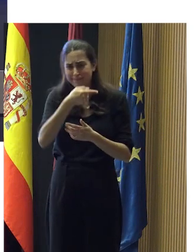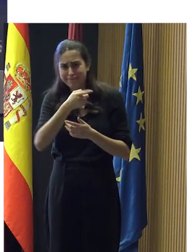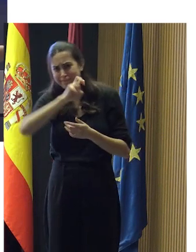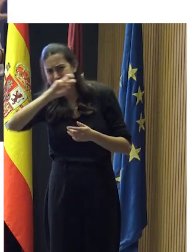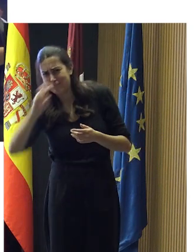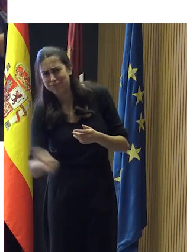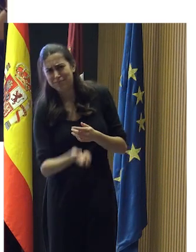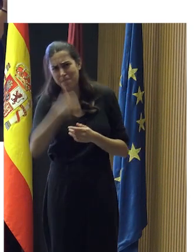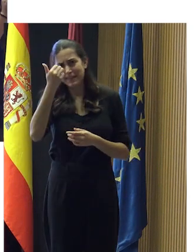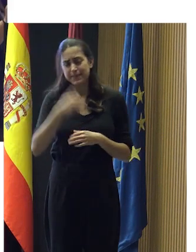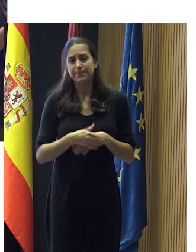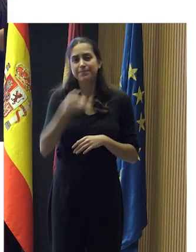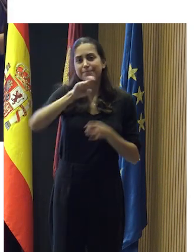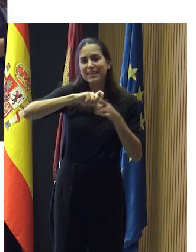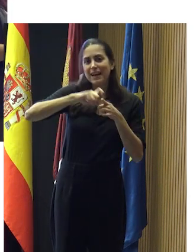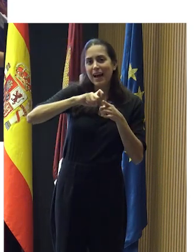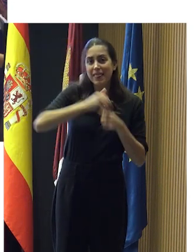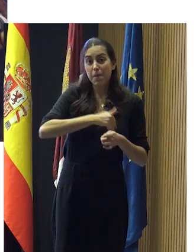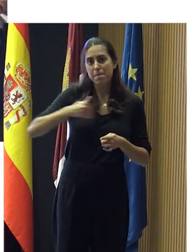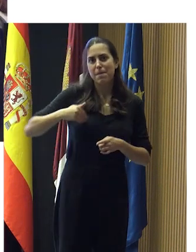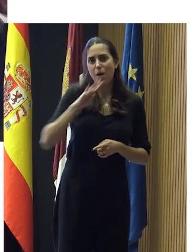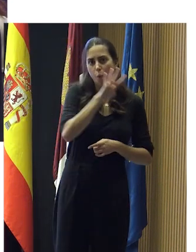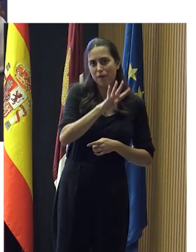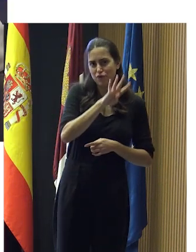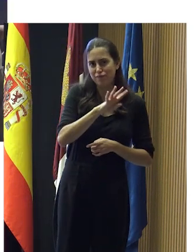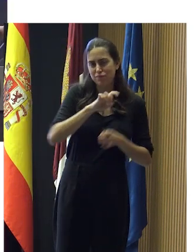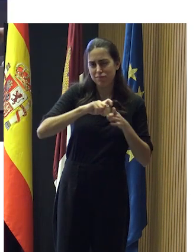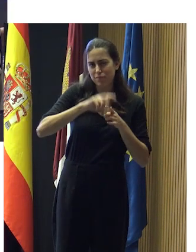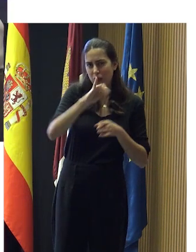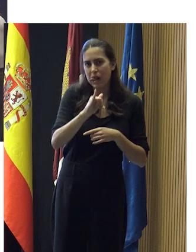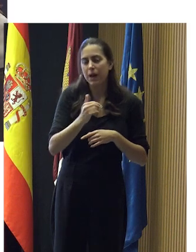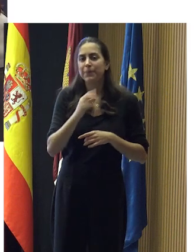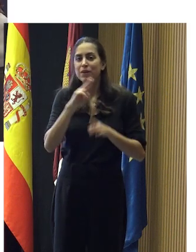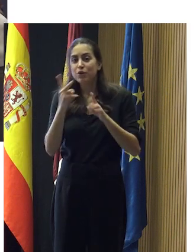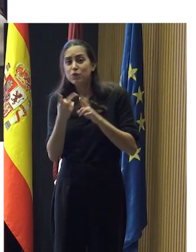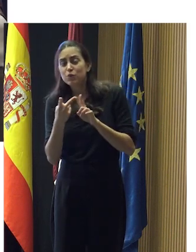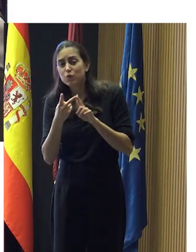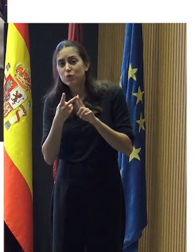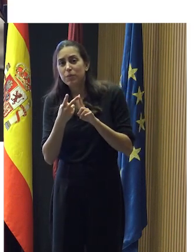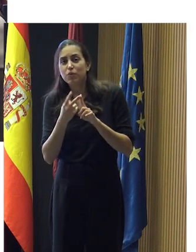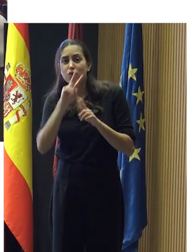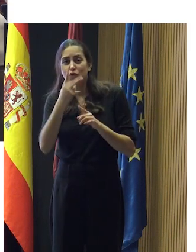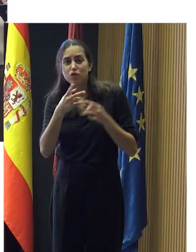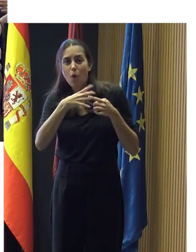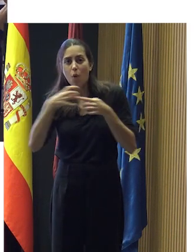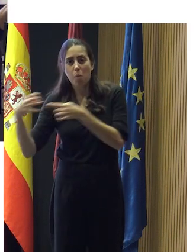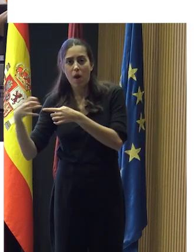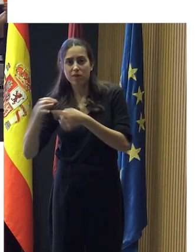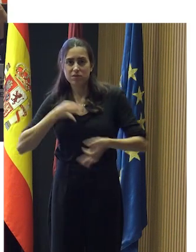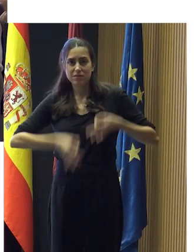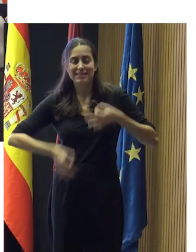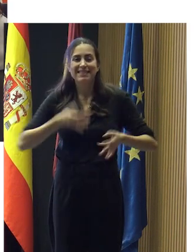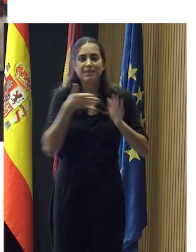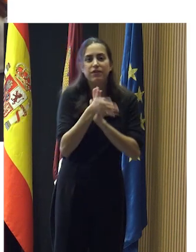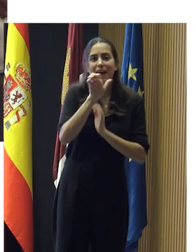Pero bueno, podemos distinguir 4 tipos de cáncer de mama. 2 de estos subtipos se deben a hormonas. Nuestros estrógenos,